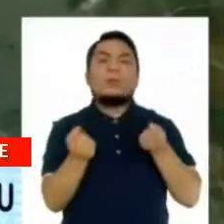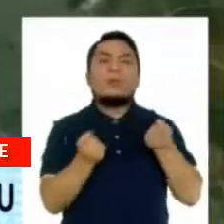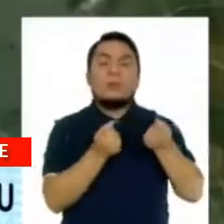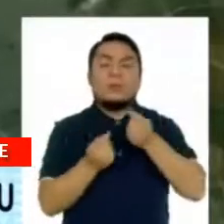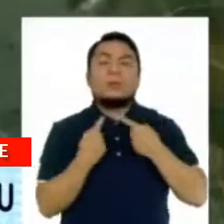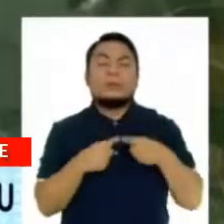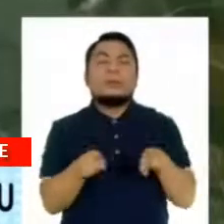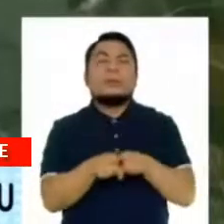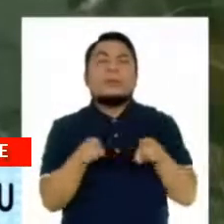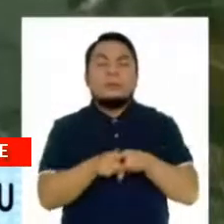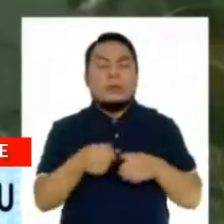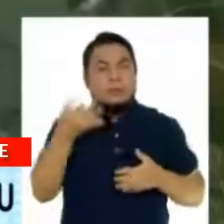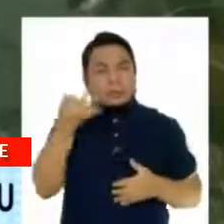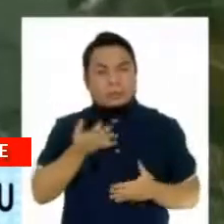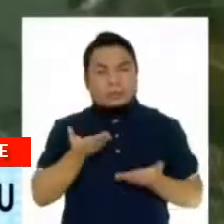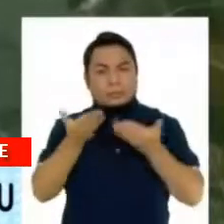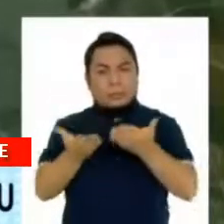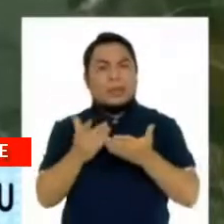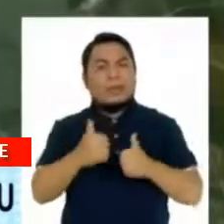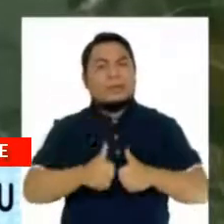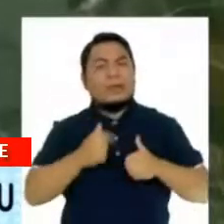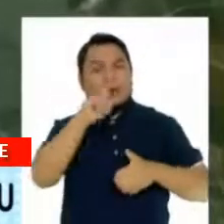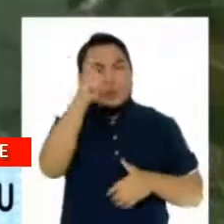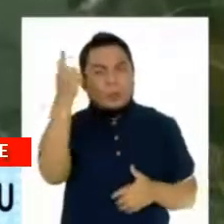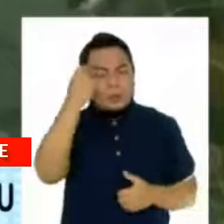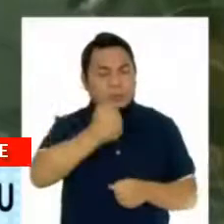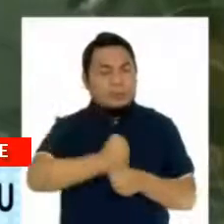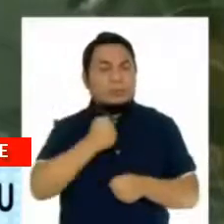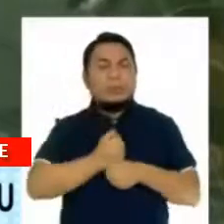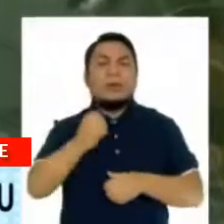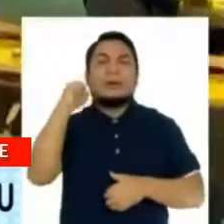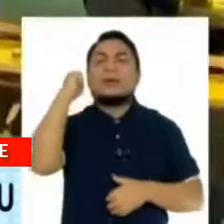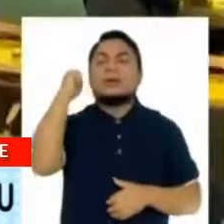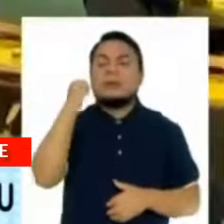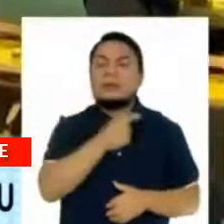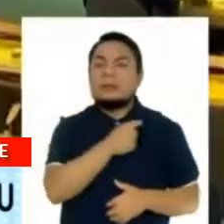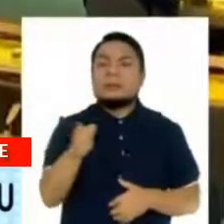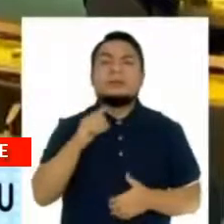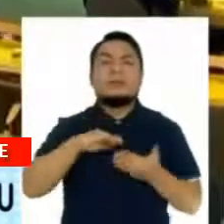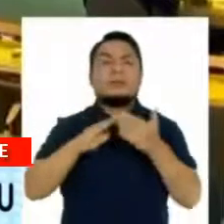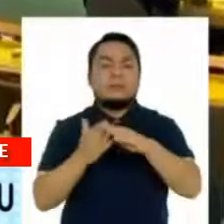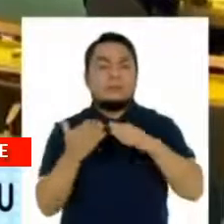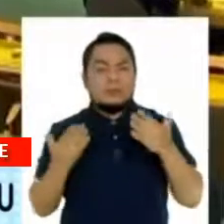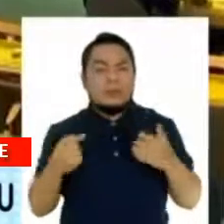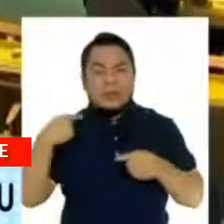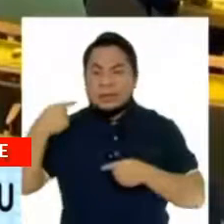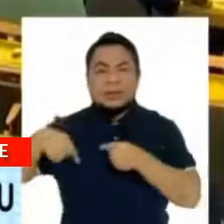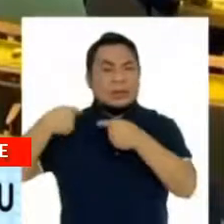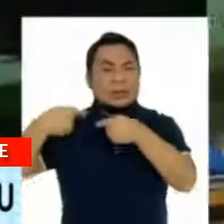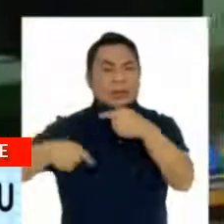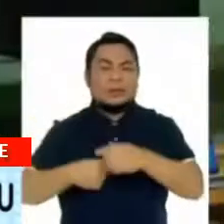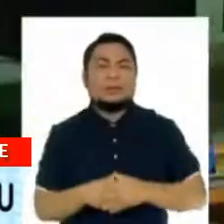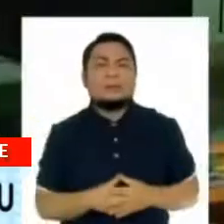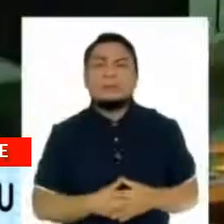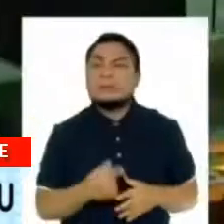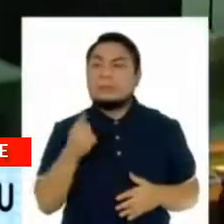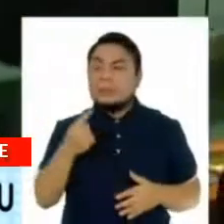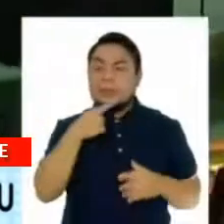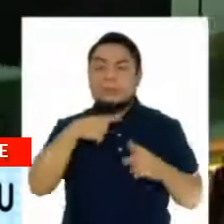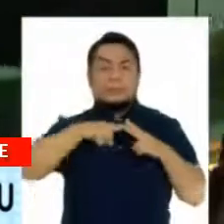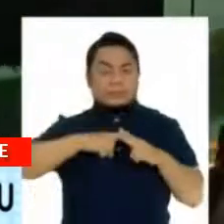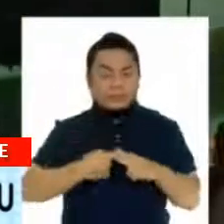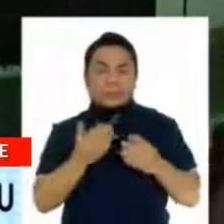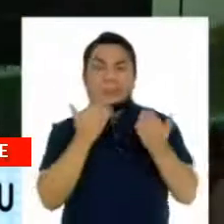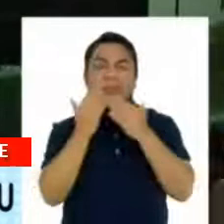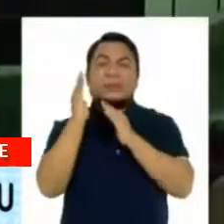sino hacerla efectiva en la vida política y en el ejercicio de los derechos de la población día a día. De esta forma inició su